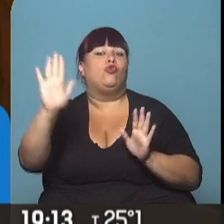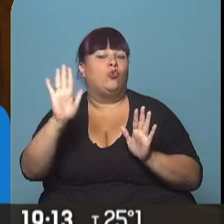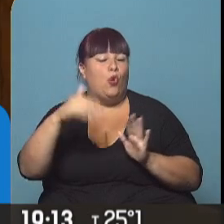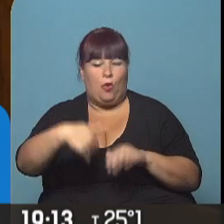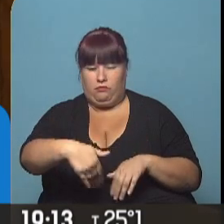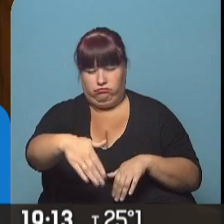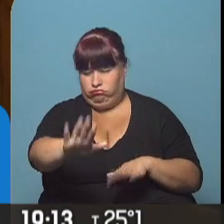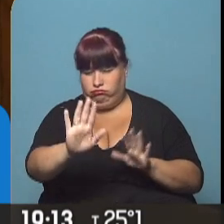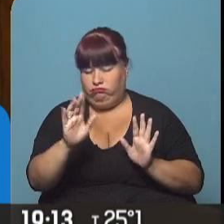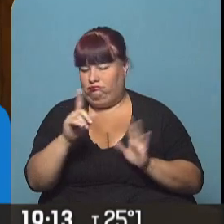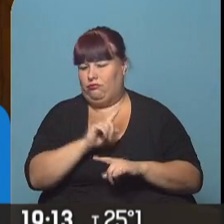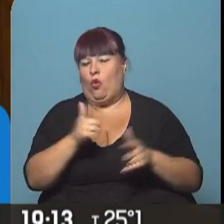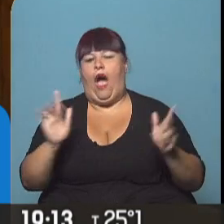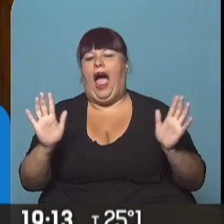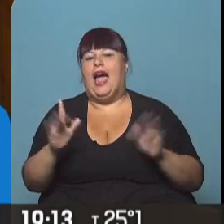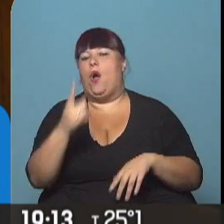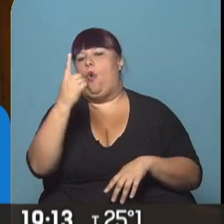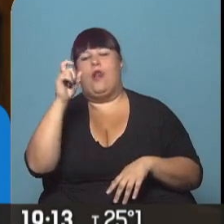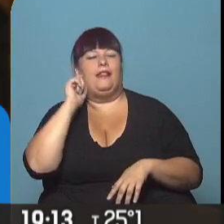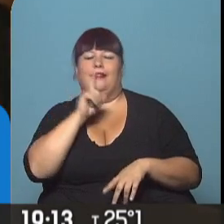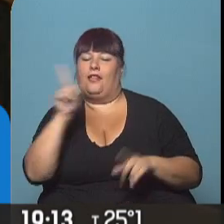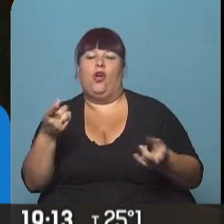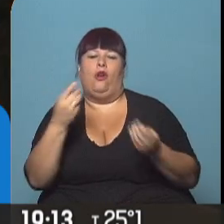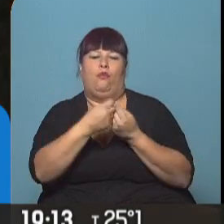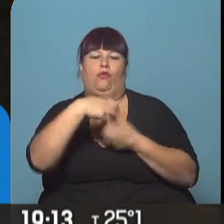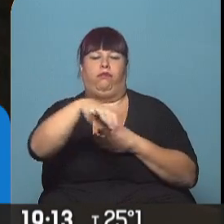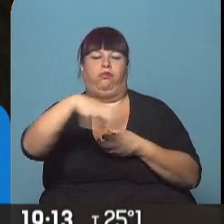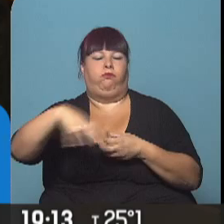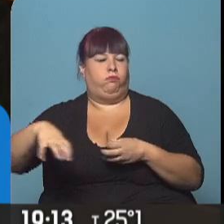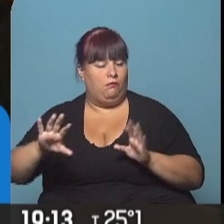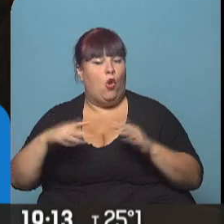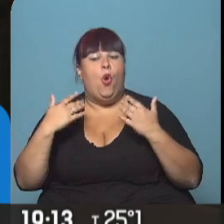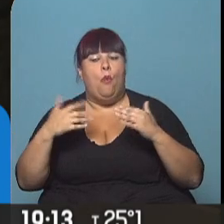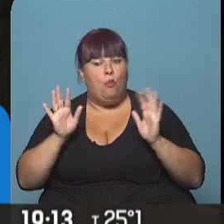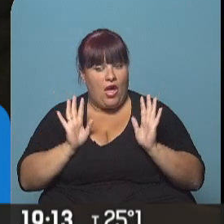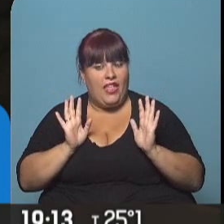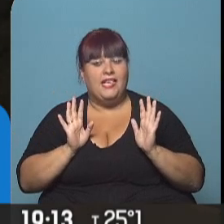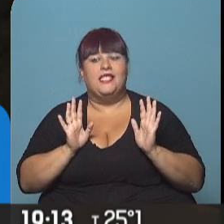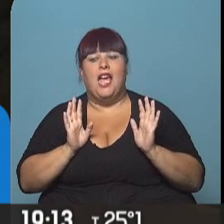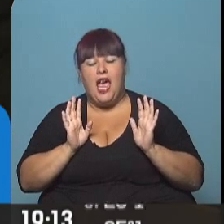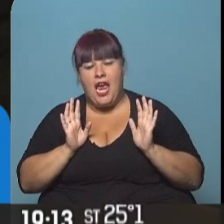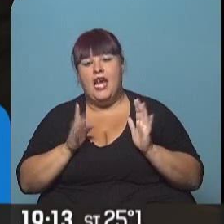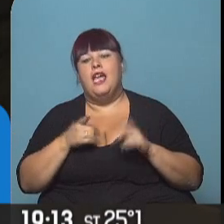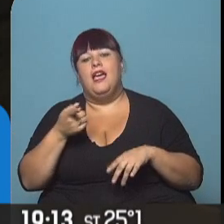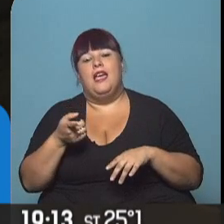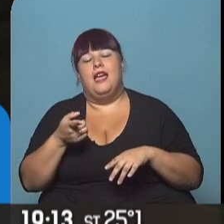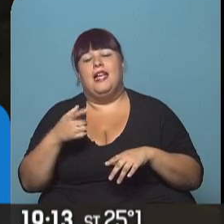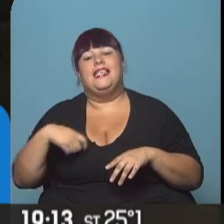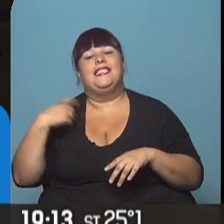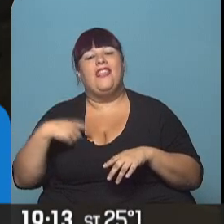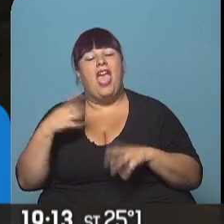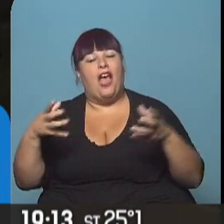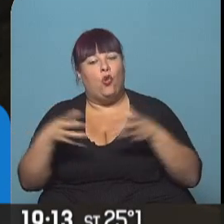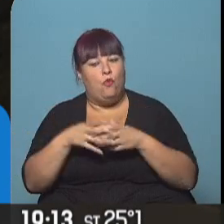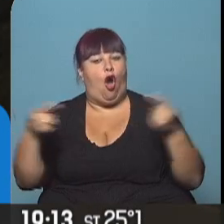mediano plazo donde ya no va a haber una sola CGT, sino varias expresiones, probablemente encontremos a el